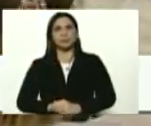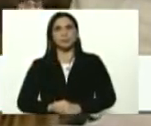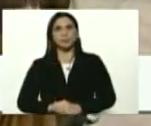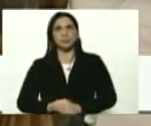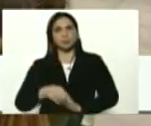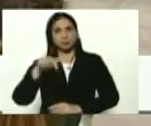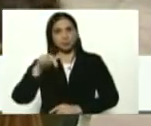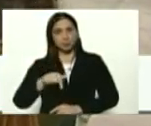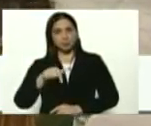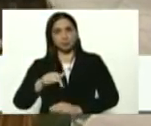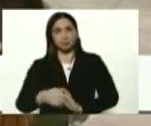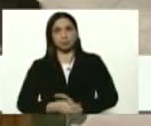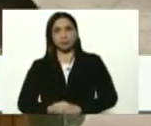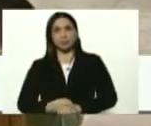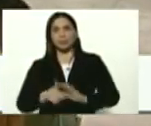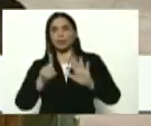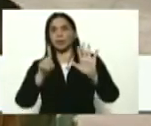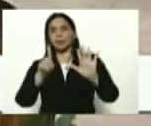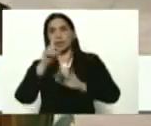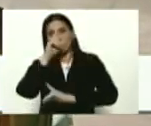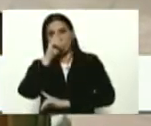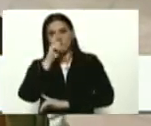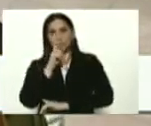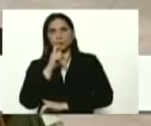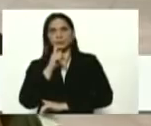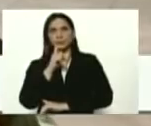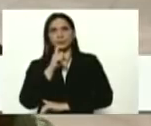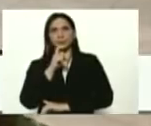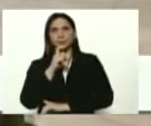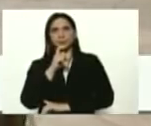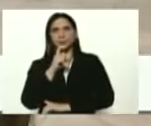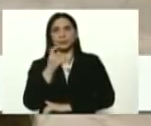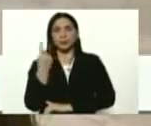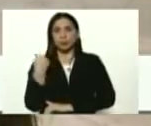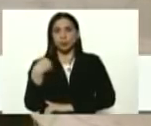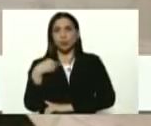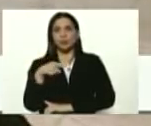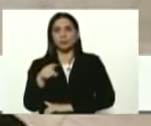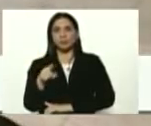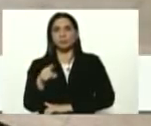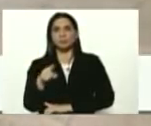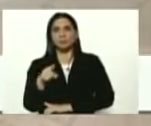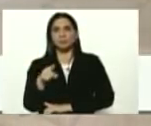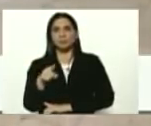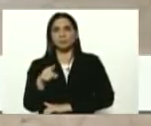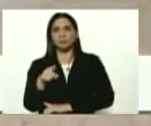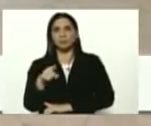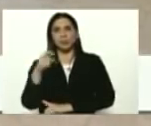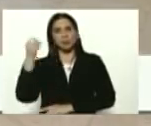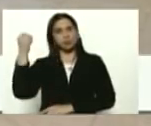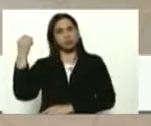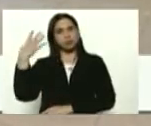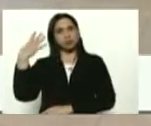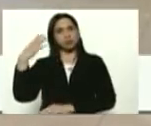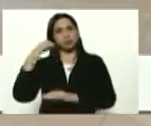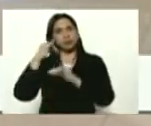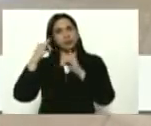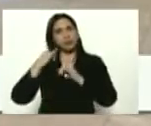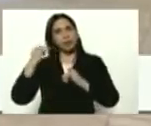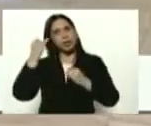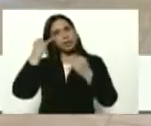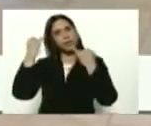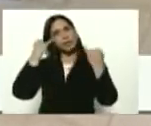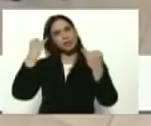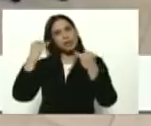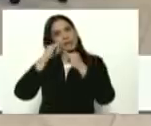de hoy, de los 6 años que tuve la iluminación, la feliz idea, el feliz